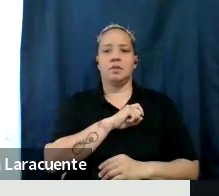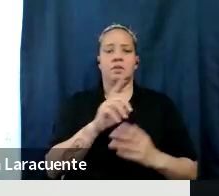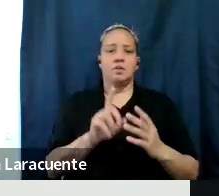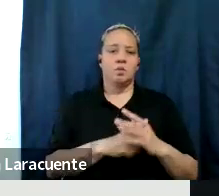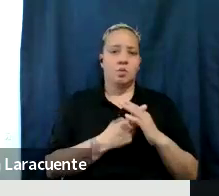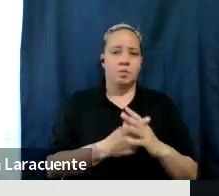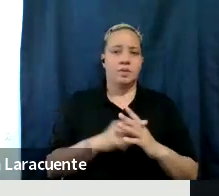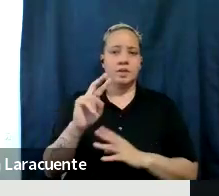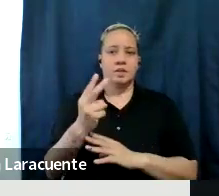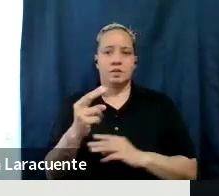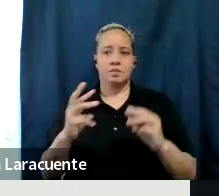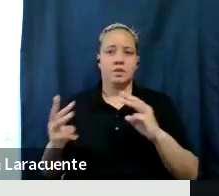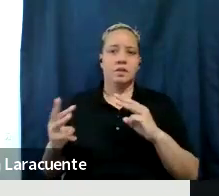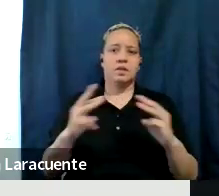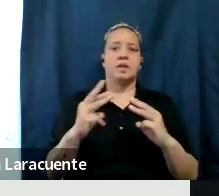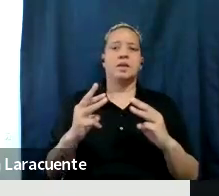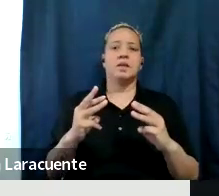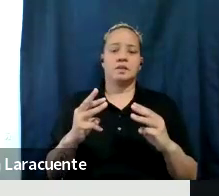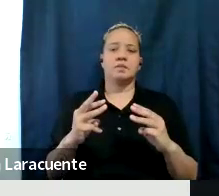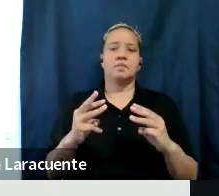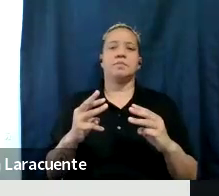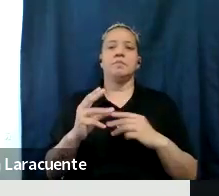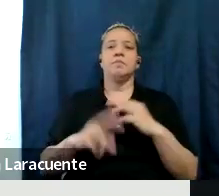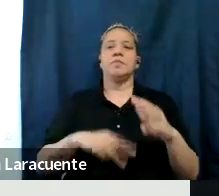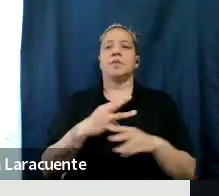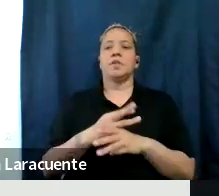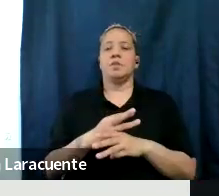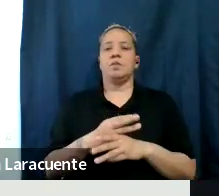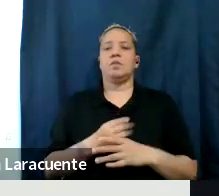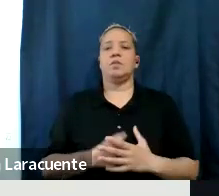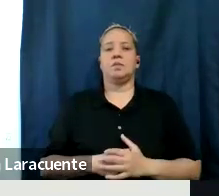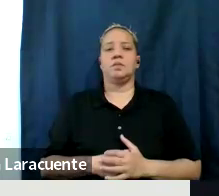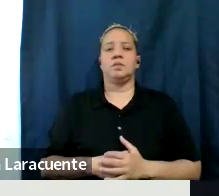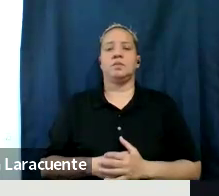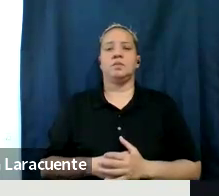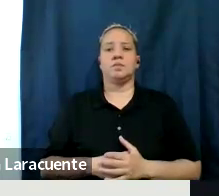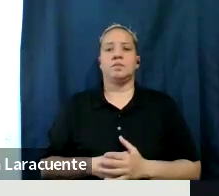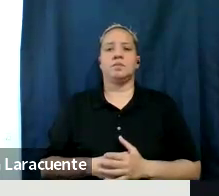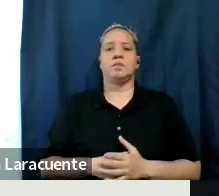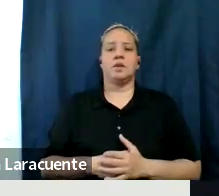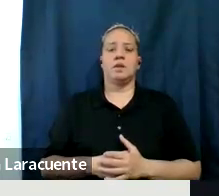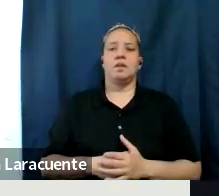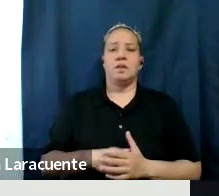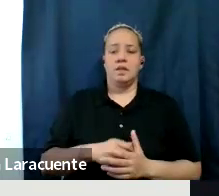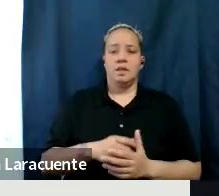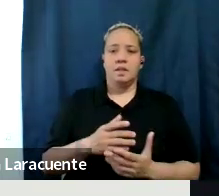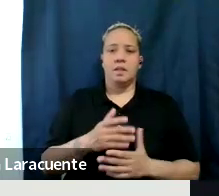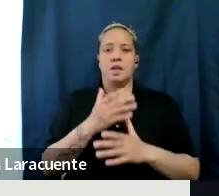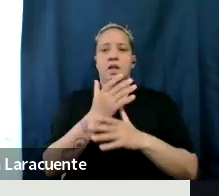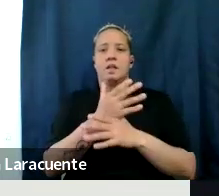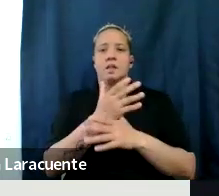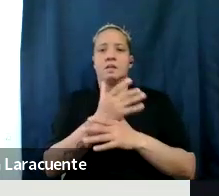la Segunda Guerra Mundial. Es el campo de prueba donde la Alemania nazi, la